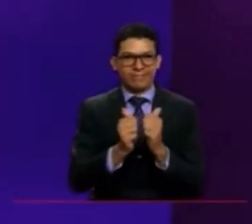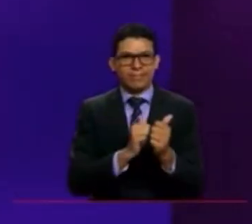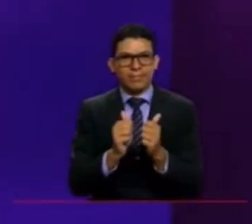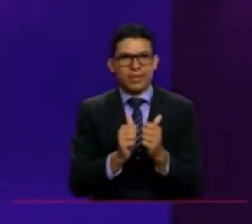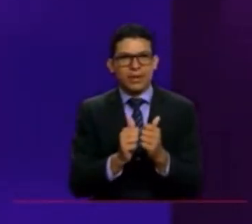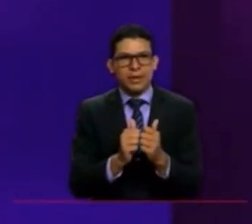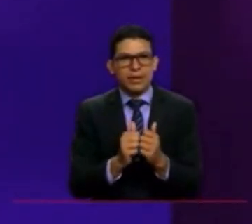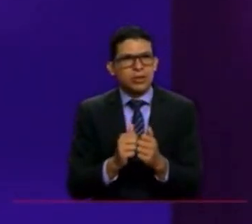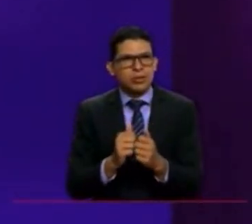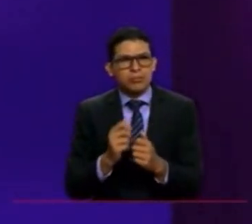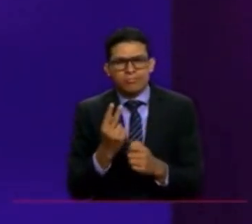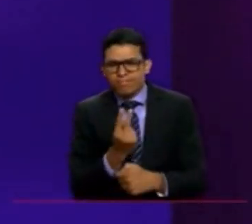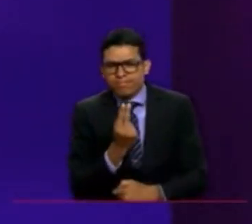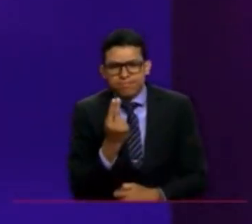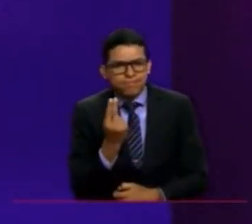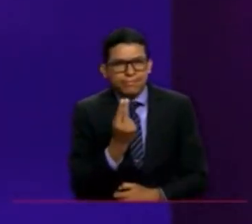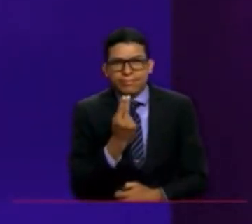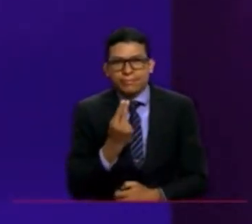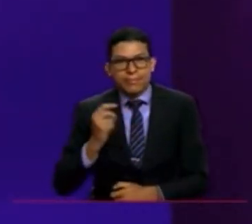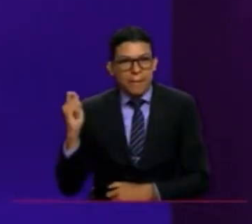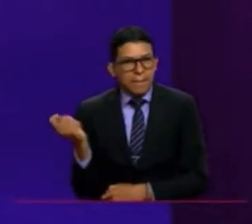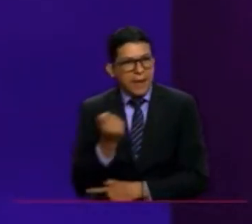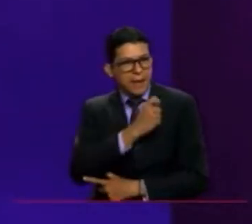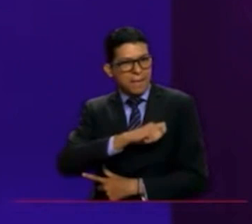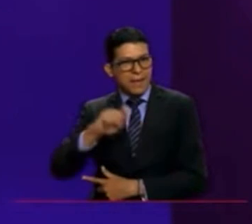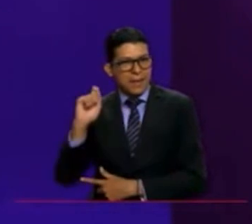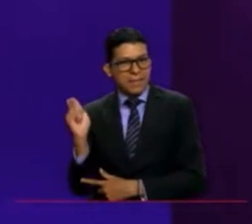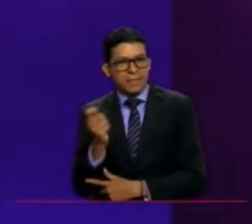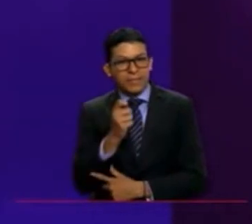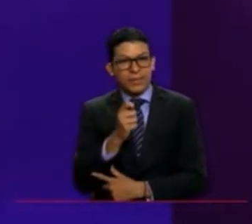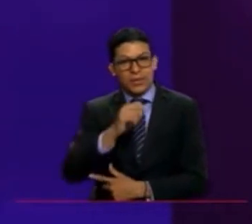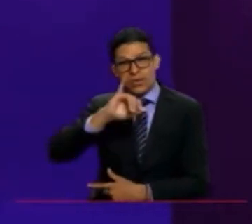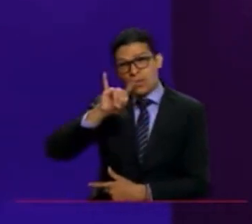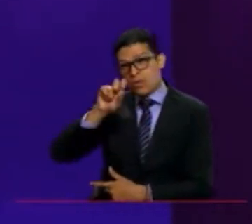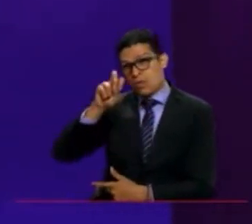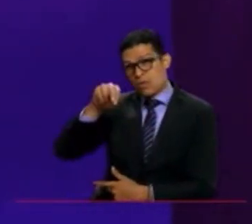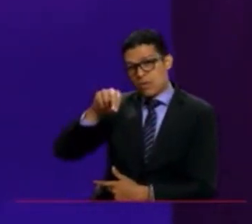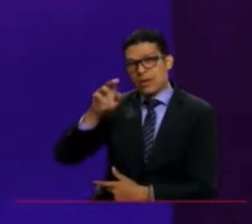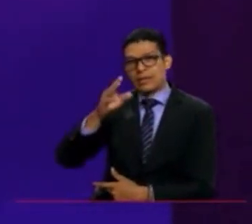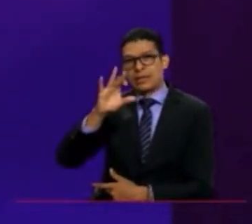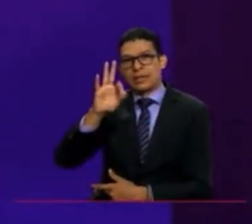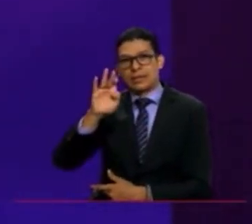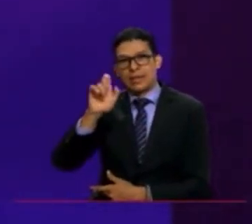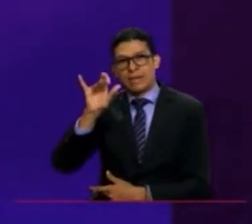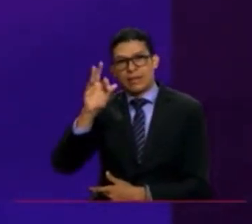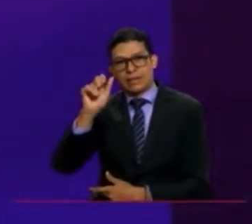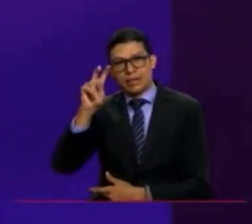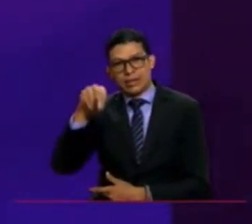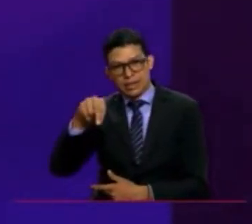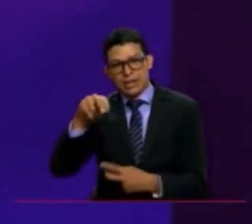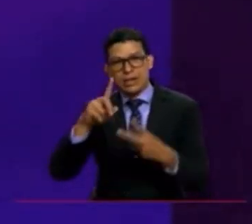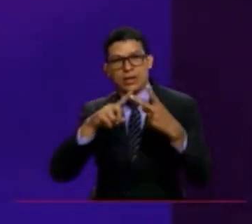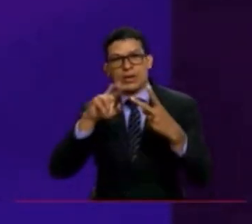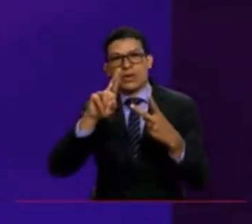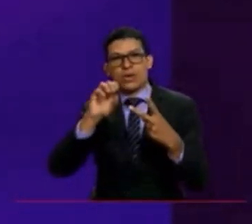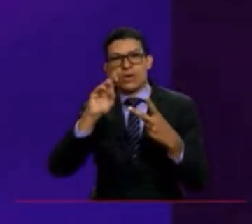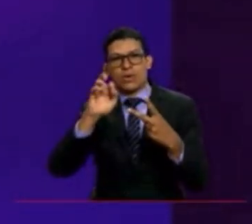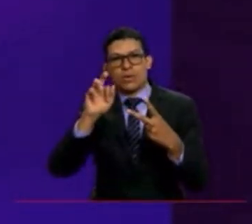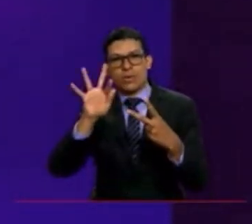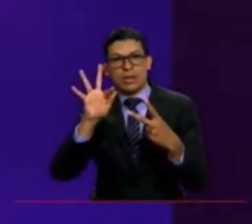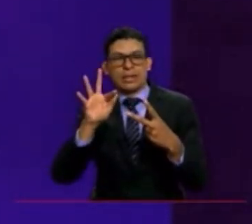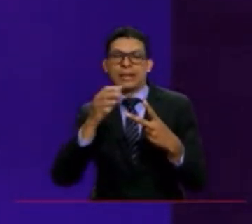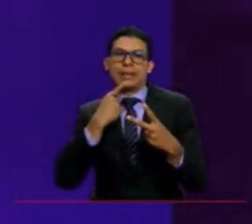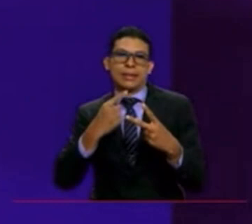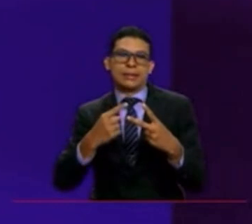La pareja perfecta del tenis vallecaucano, Juan Sebastián Cabal y Robert Farah, anunció que se retira del